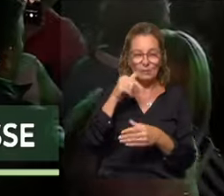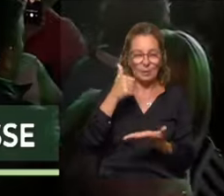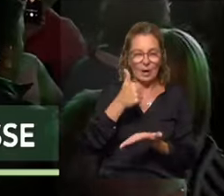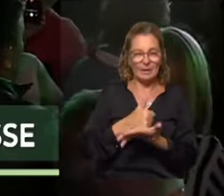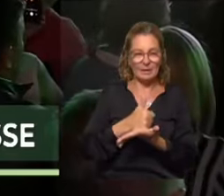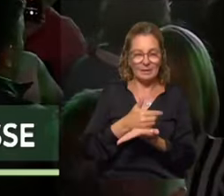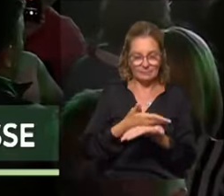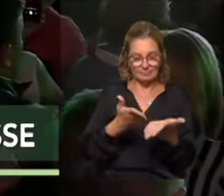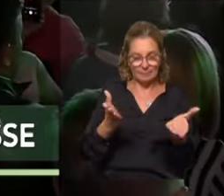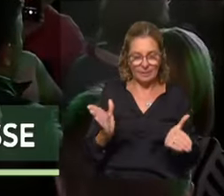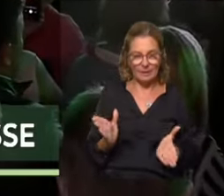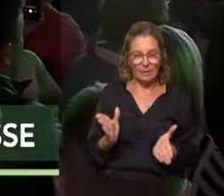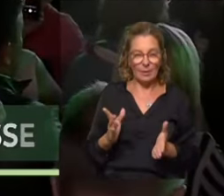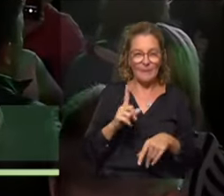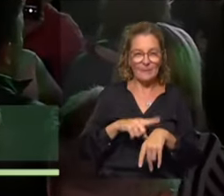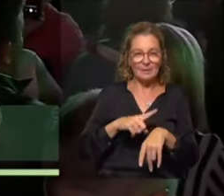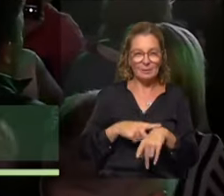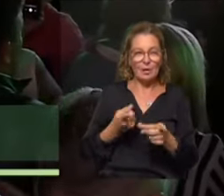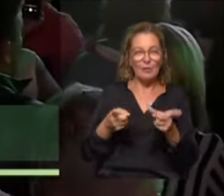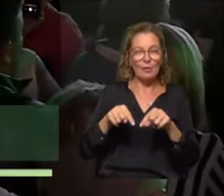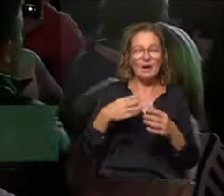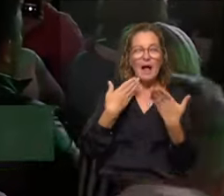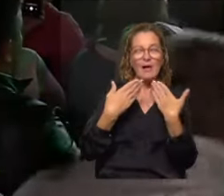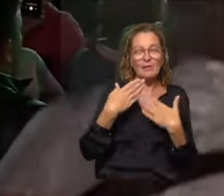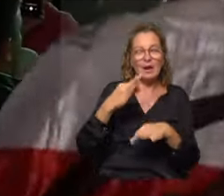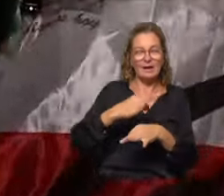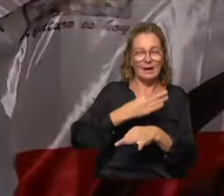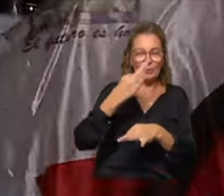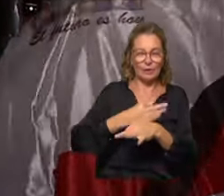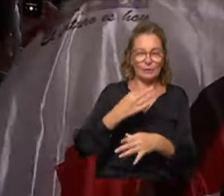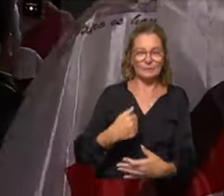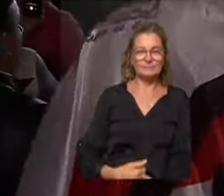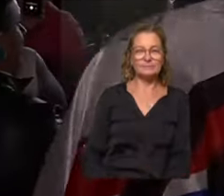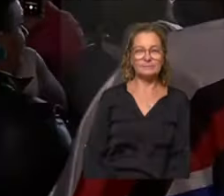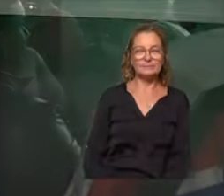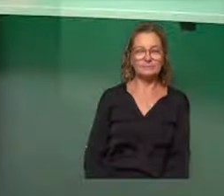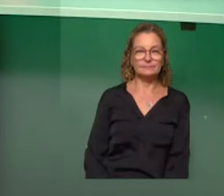el espectáculo y en minutos volverá a hablar la precandidata Carolina Conce.